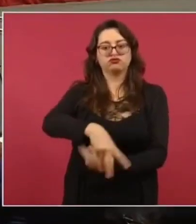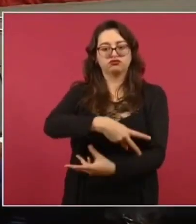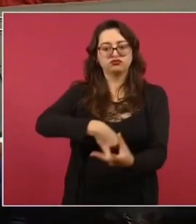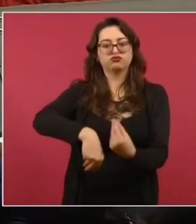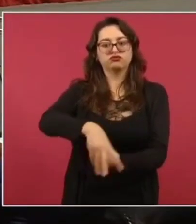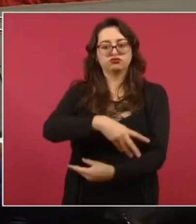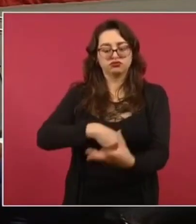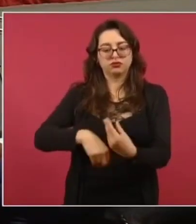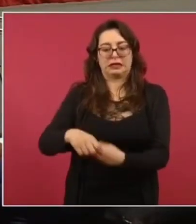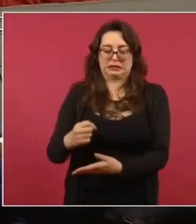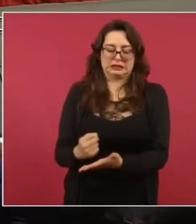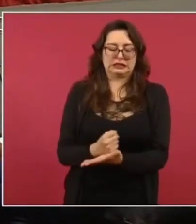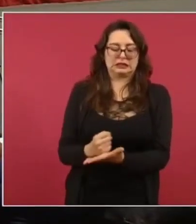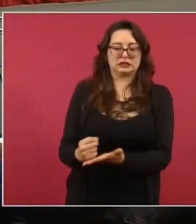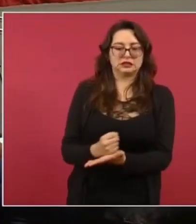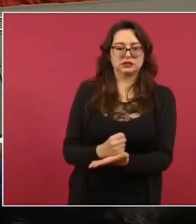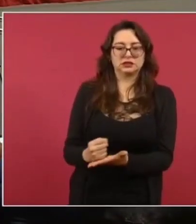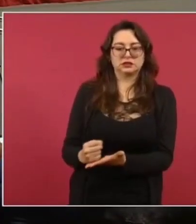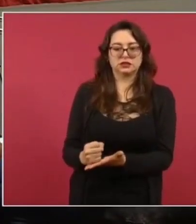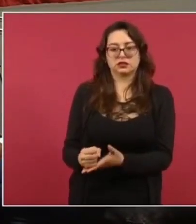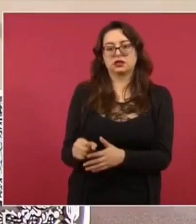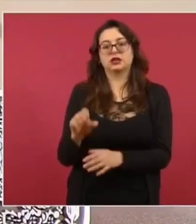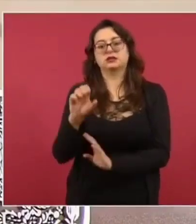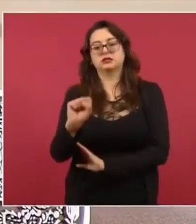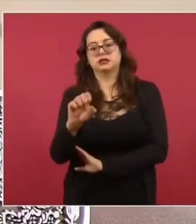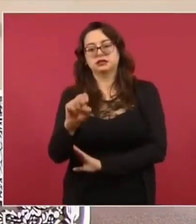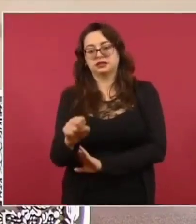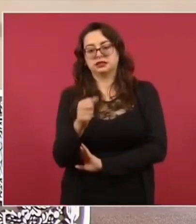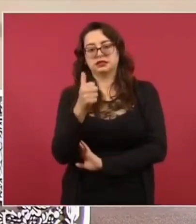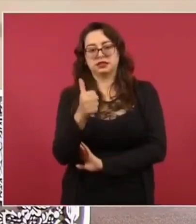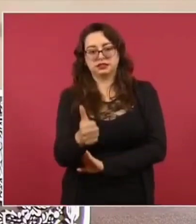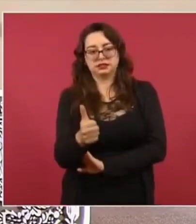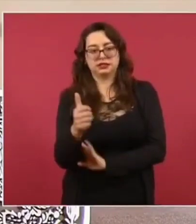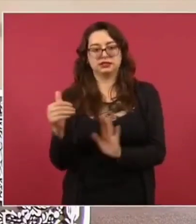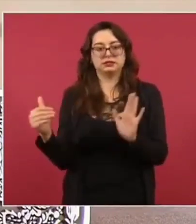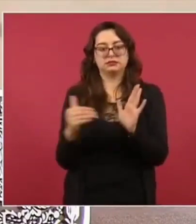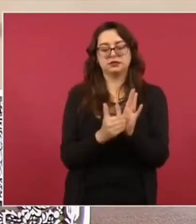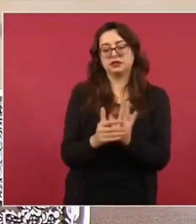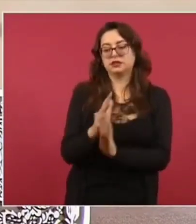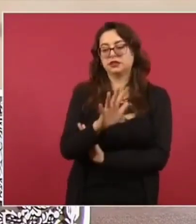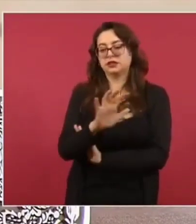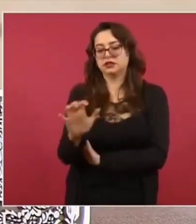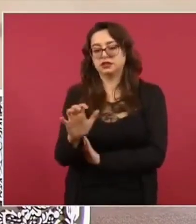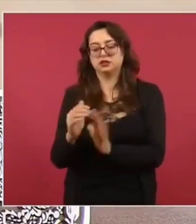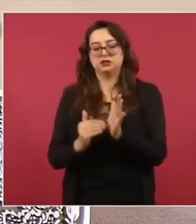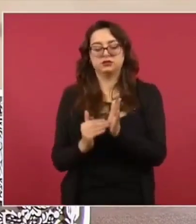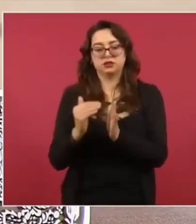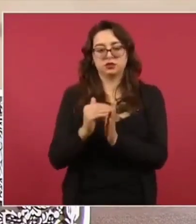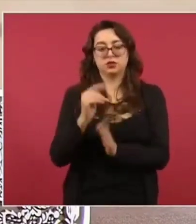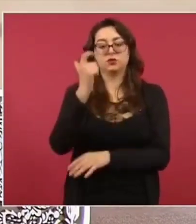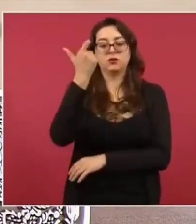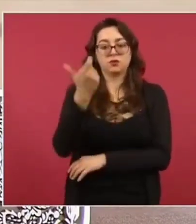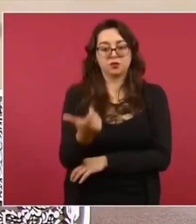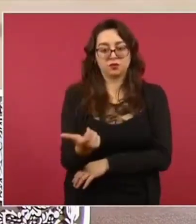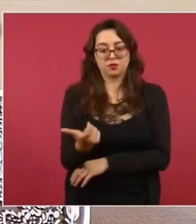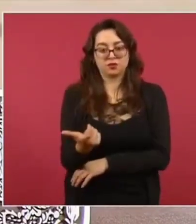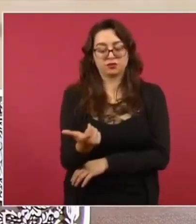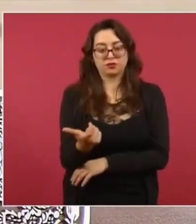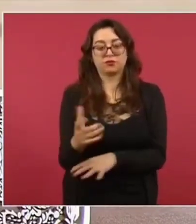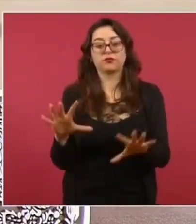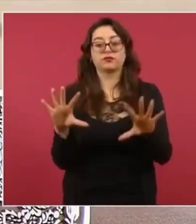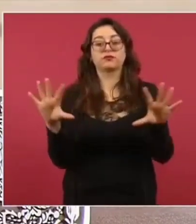financiamiento, son 66,500 millones de pesos, y en eso es